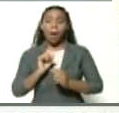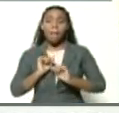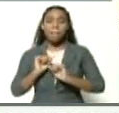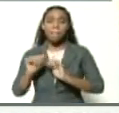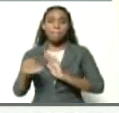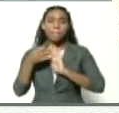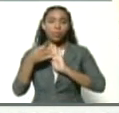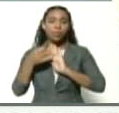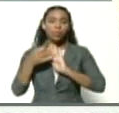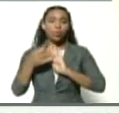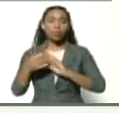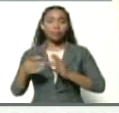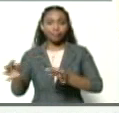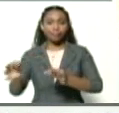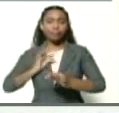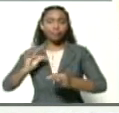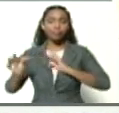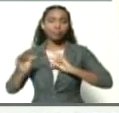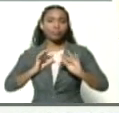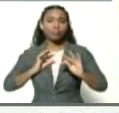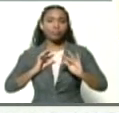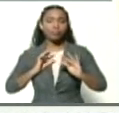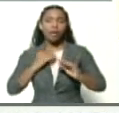te contagies.